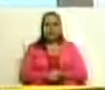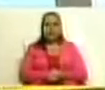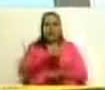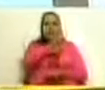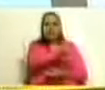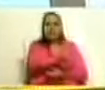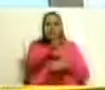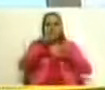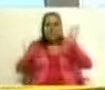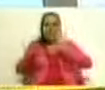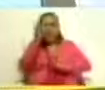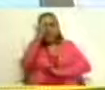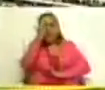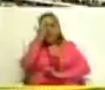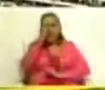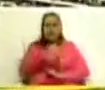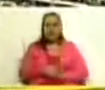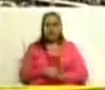27 de febrero.